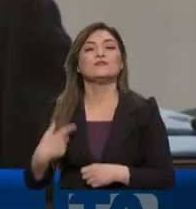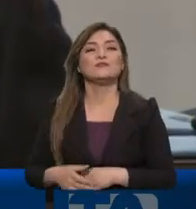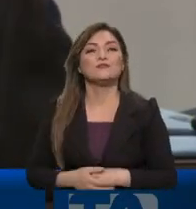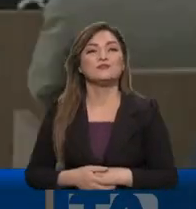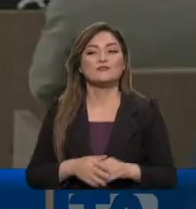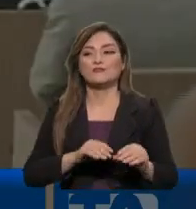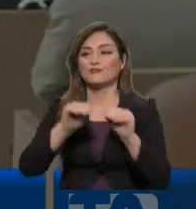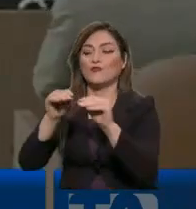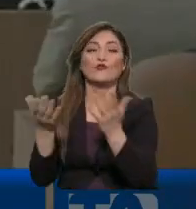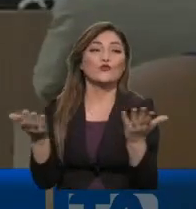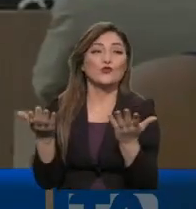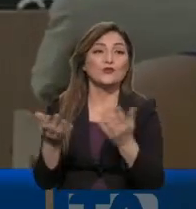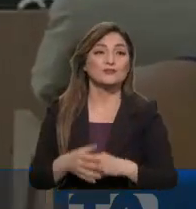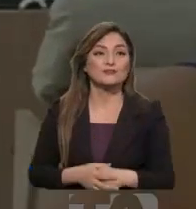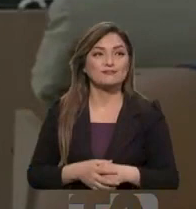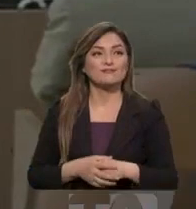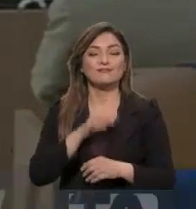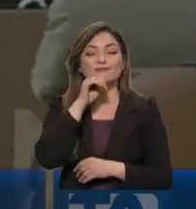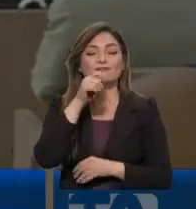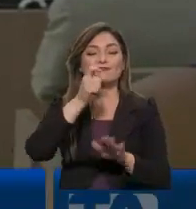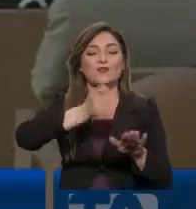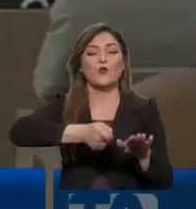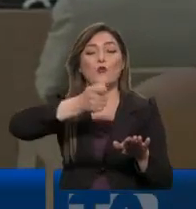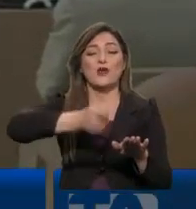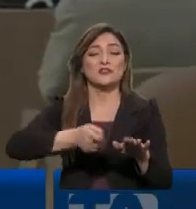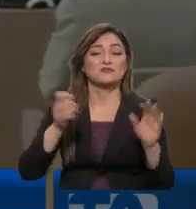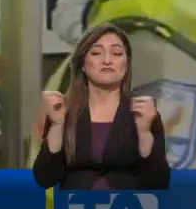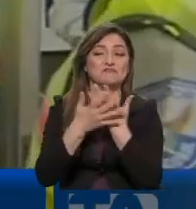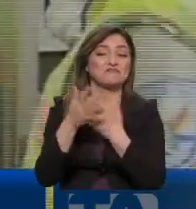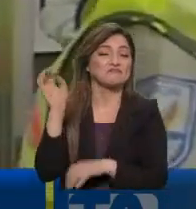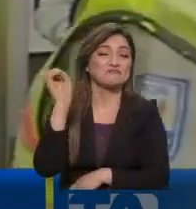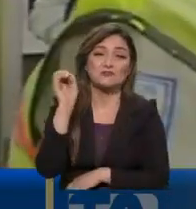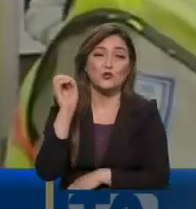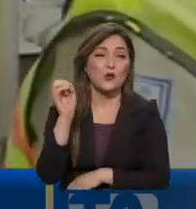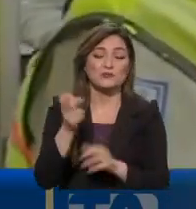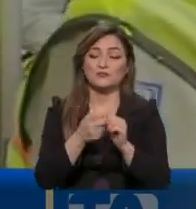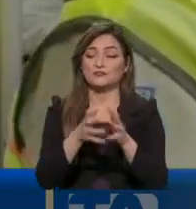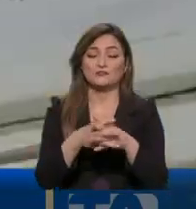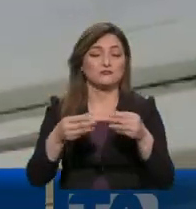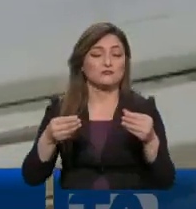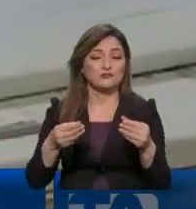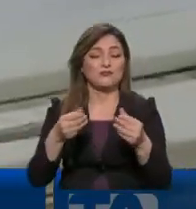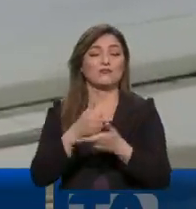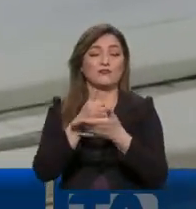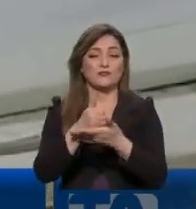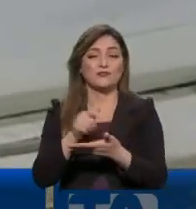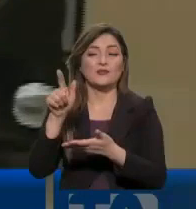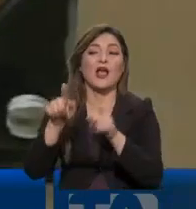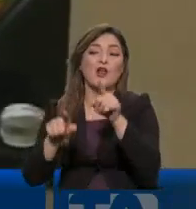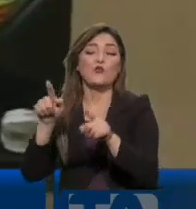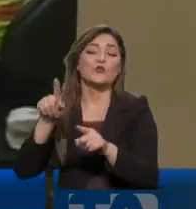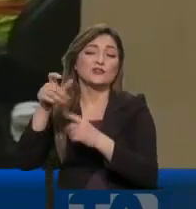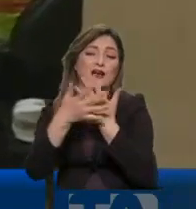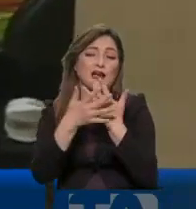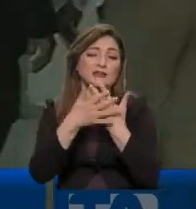los ponemos? Lo primero que salió a la luz fue la falta de jueces de garantías penitenciarios que resuelvan de manera oportuna beneficios de los PPL